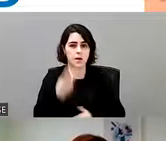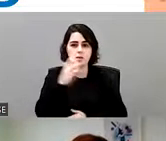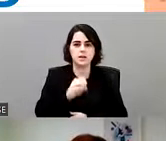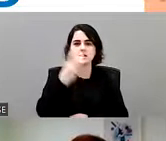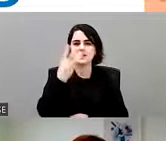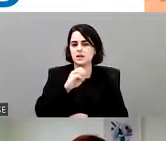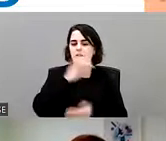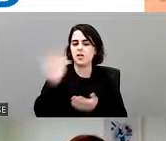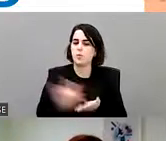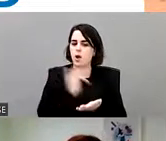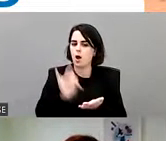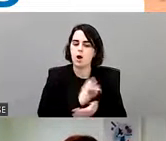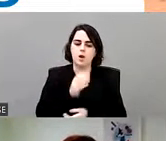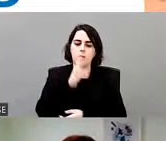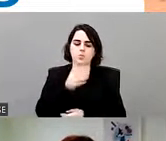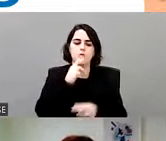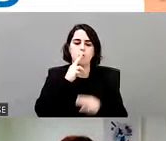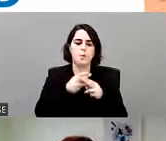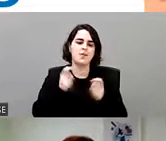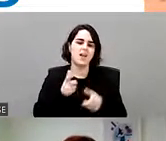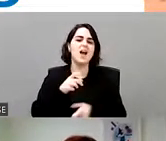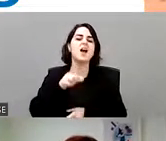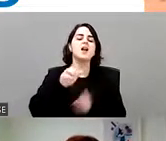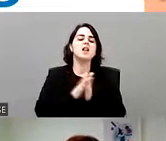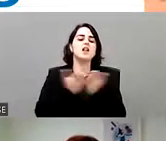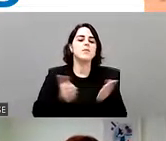hojas, por eso lo del libro gordo de Petete.